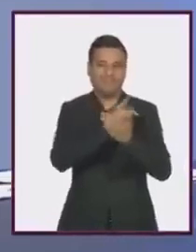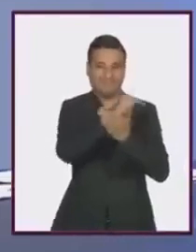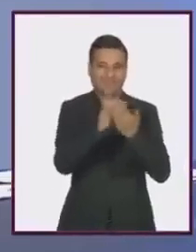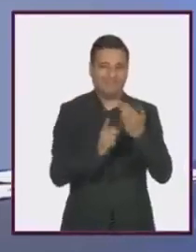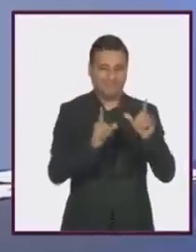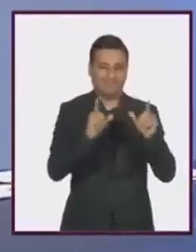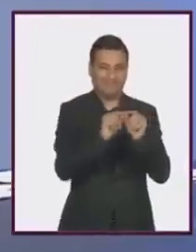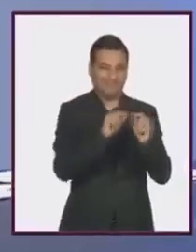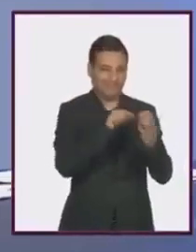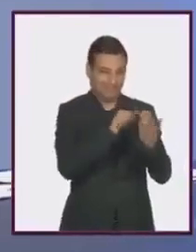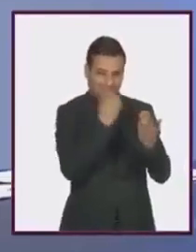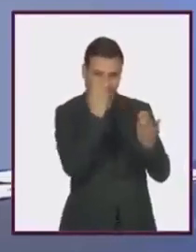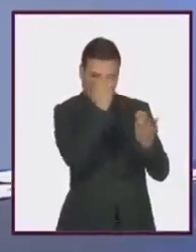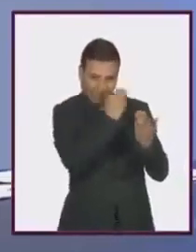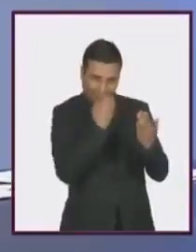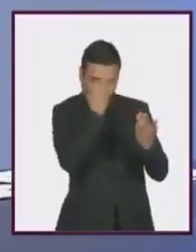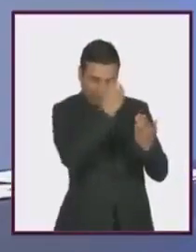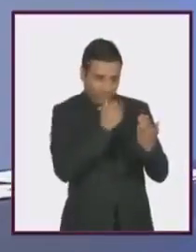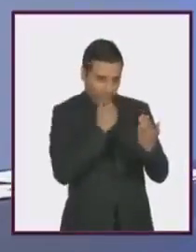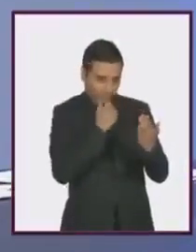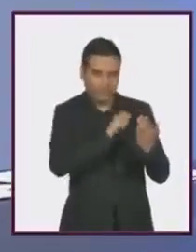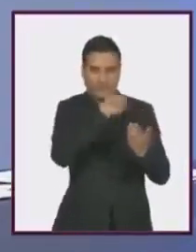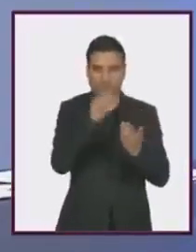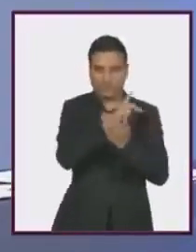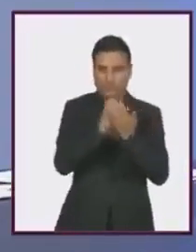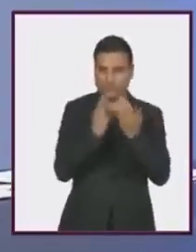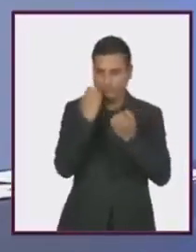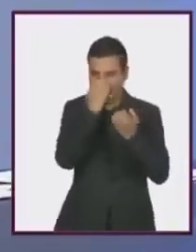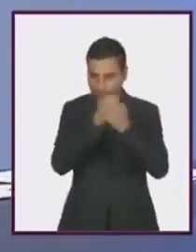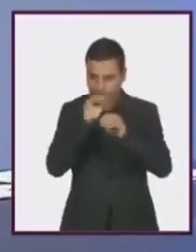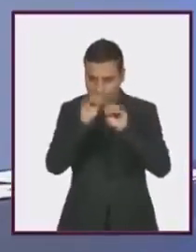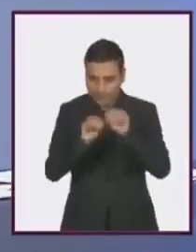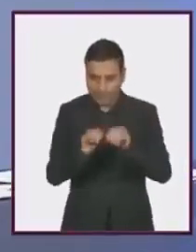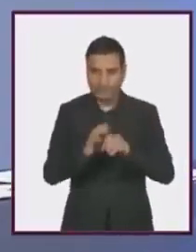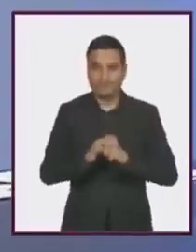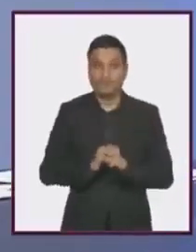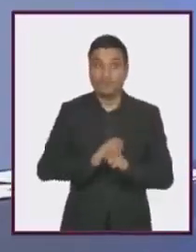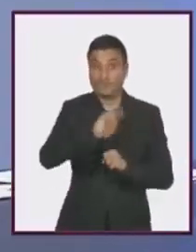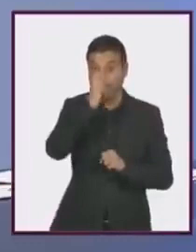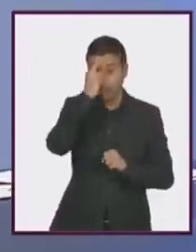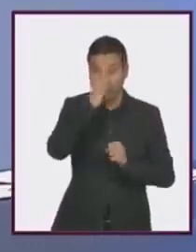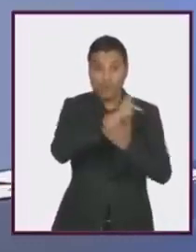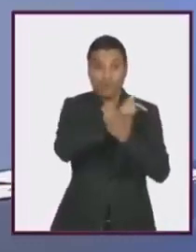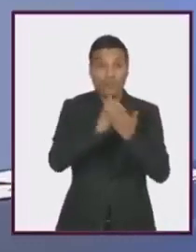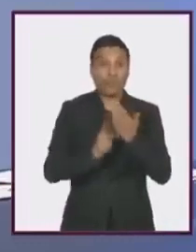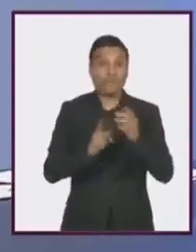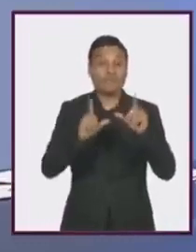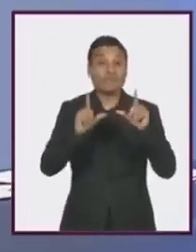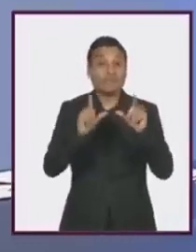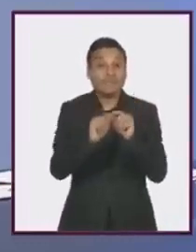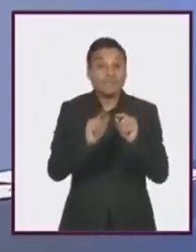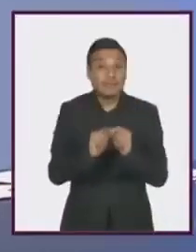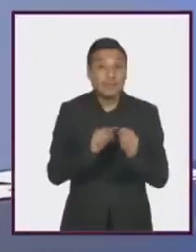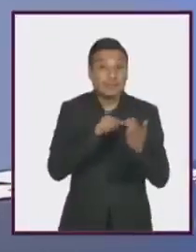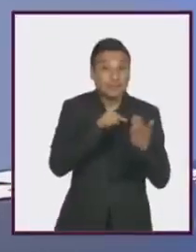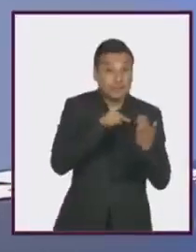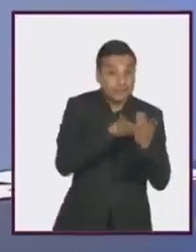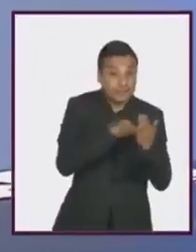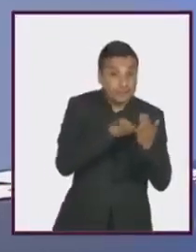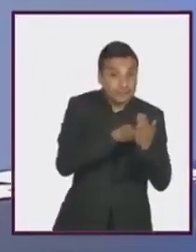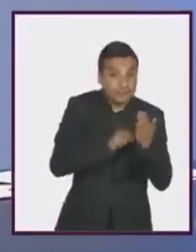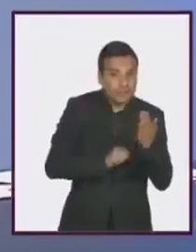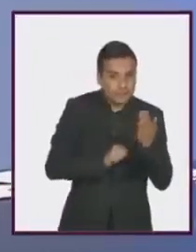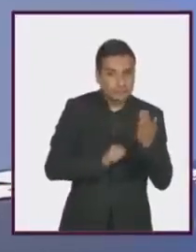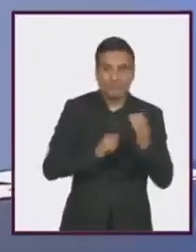que los contenidos y los procesos de desarrollo de los programas sintéticos siempre van a ser de